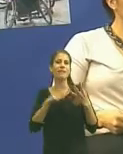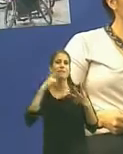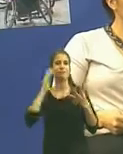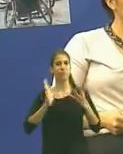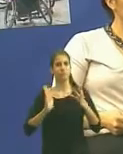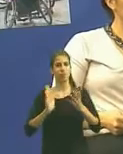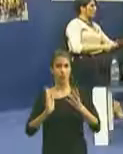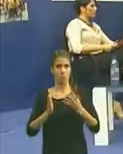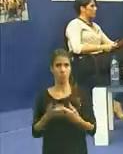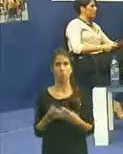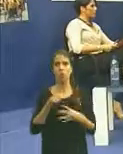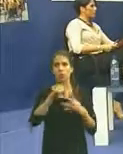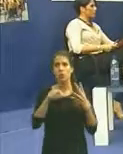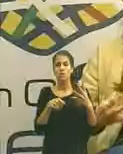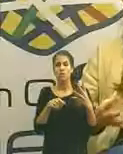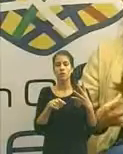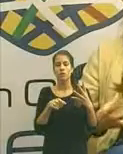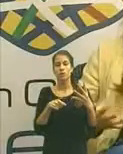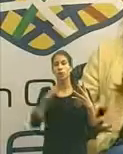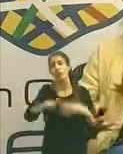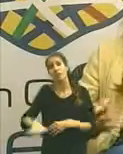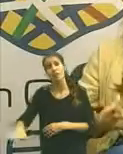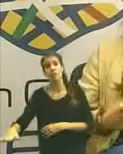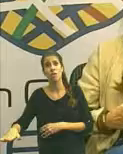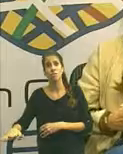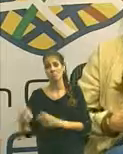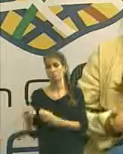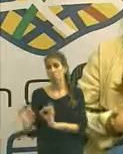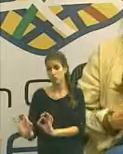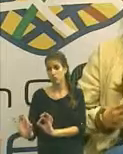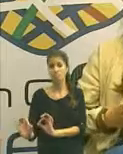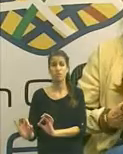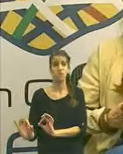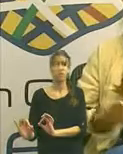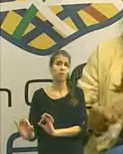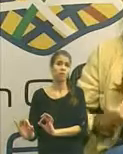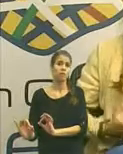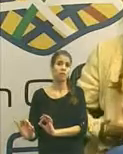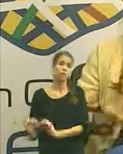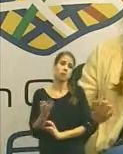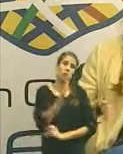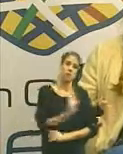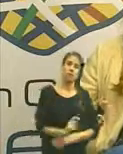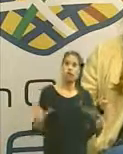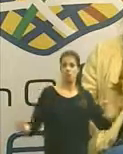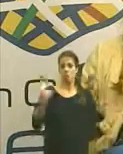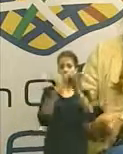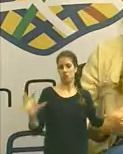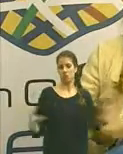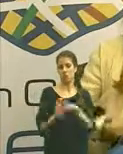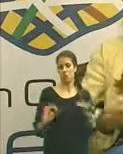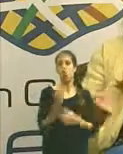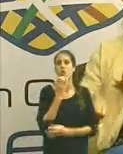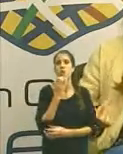Uh-huh. Trabajamos, dependiendo de la necesidad de cada niño, se deriva con un profesional u otro. Pero hay niños que necesitan pues